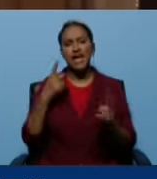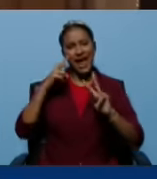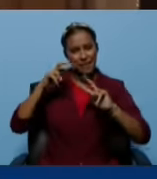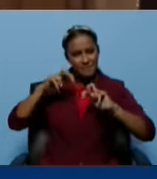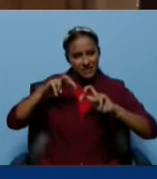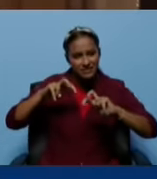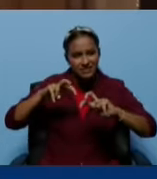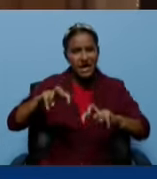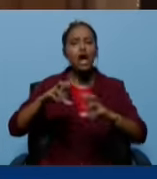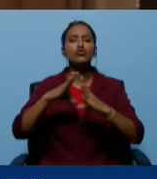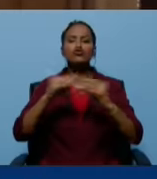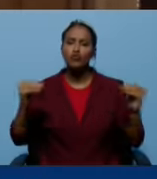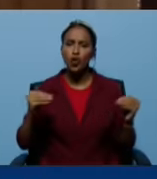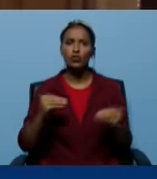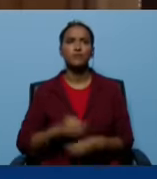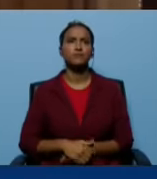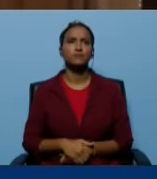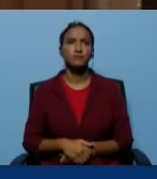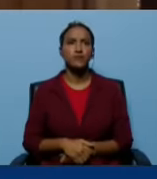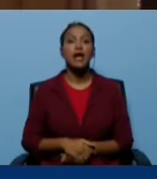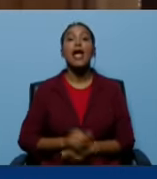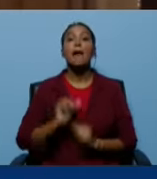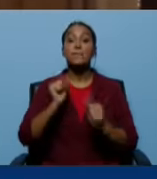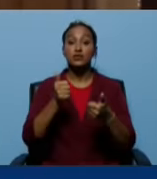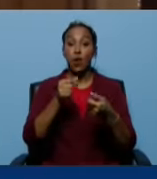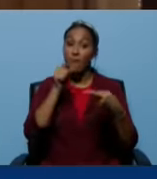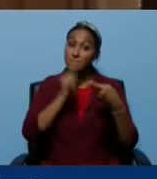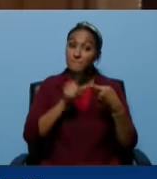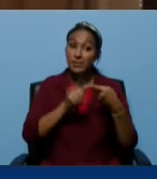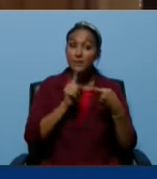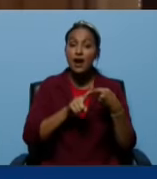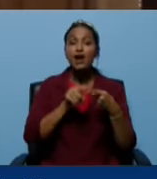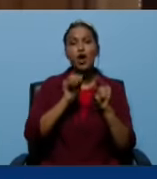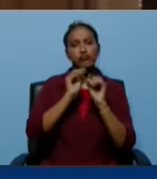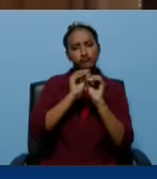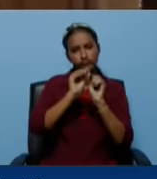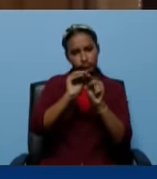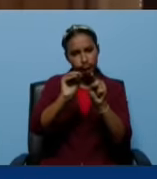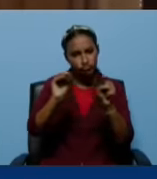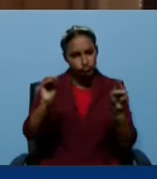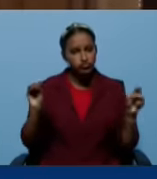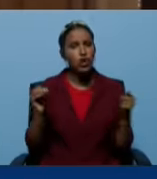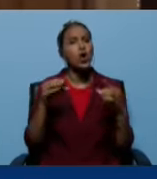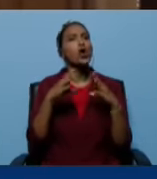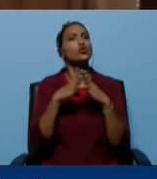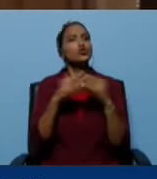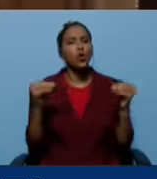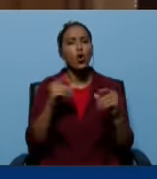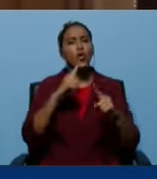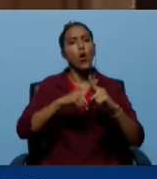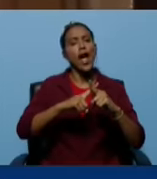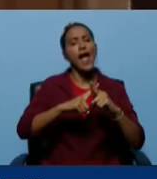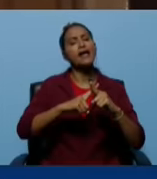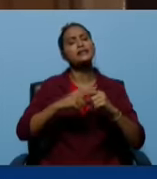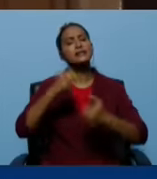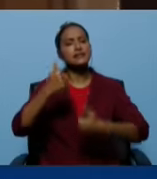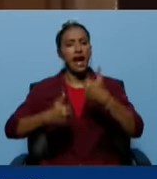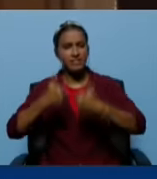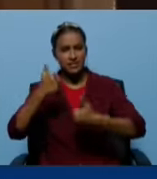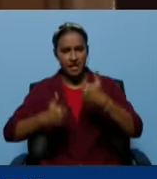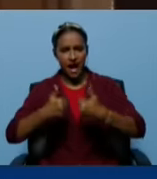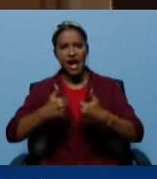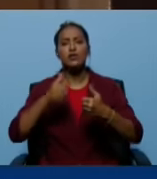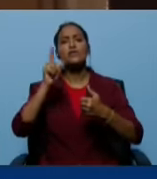Moros, inició una serie de fases, entre ellas la citación de los diferentes partes, tanto ex candidatos presidenciales como